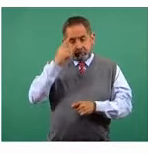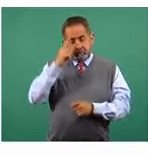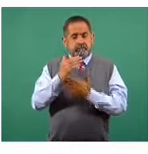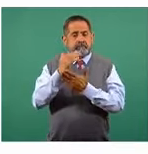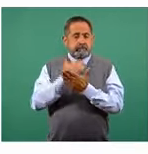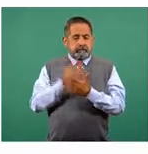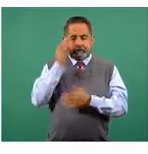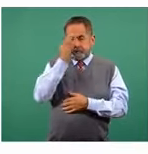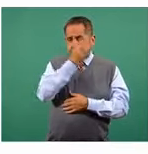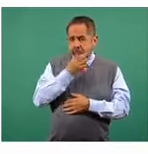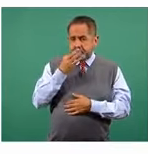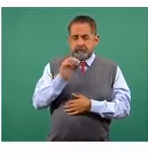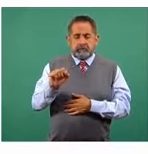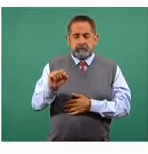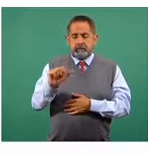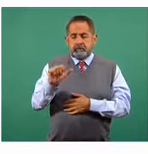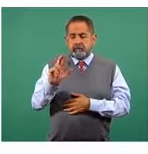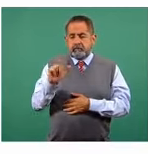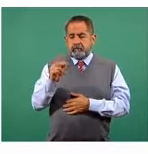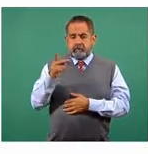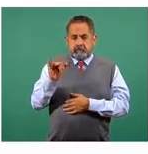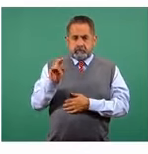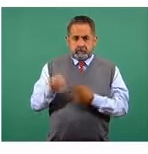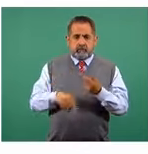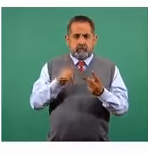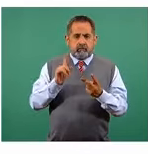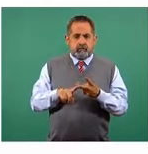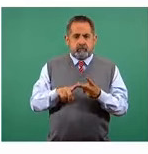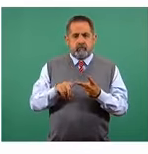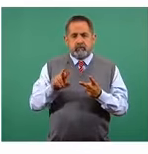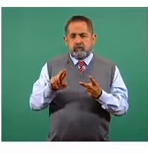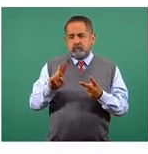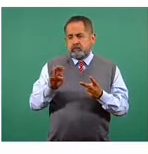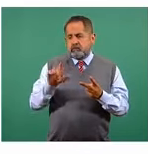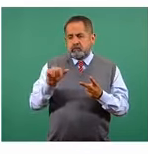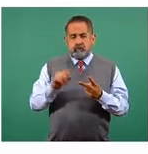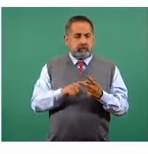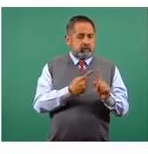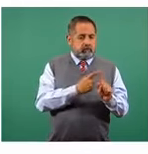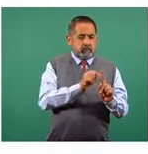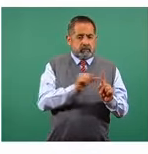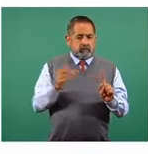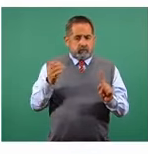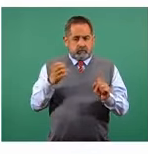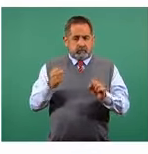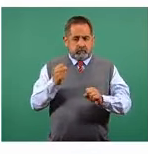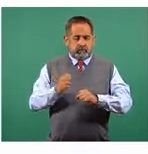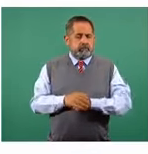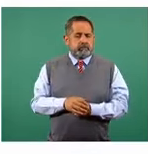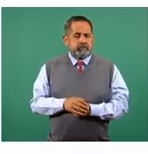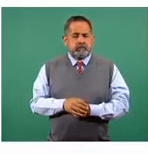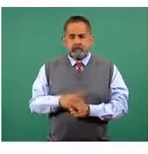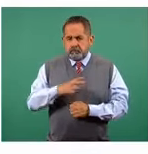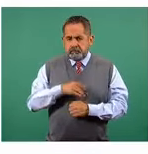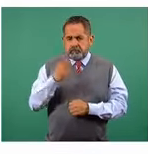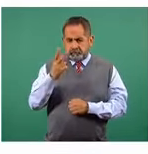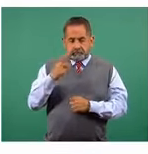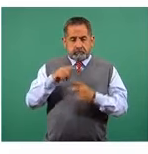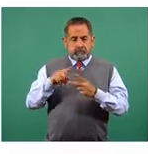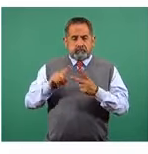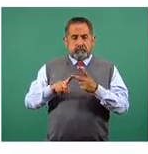el sarampión y la rubiola en niñas y niños de 1 a 9 años. Hay dos componentes, uno es una campaña